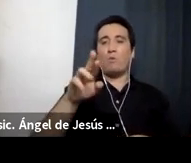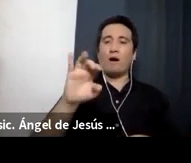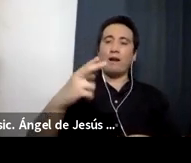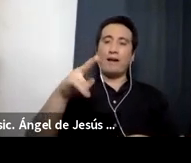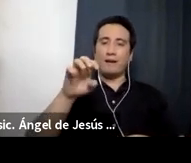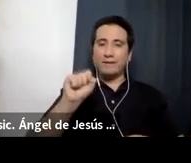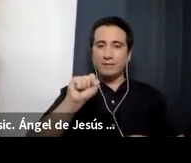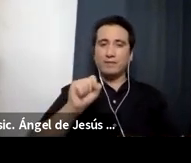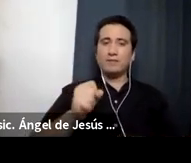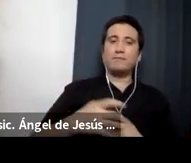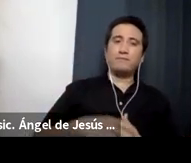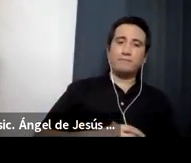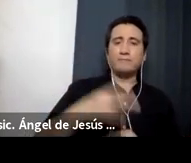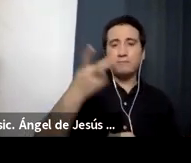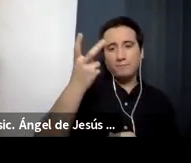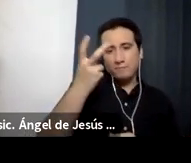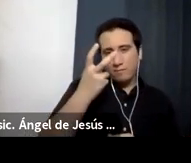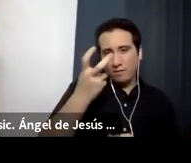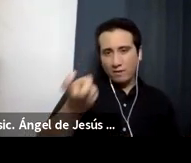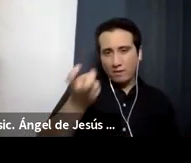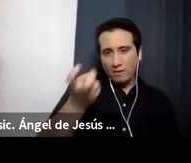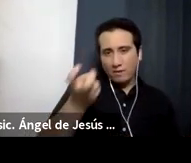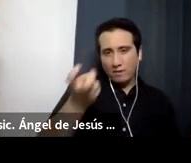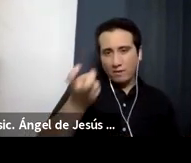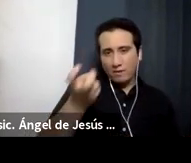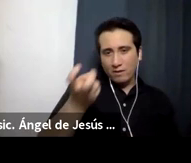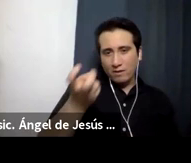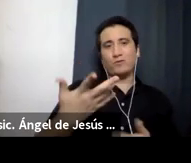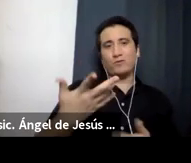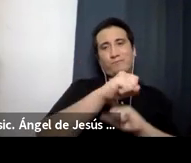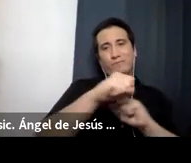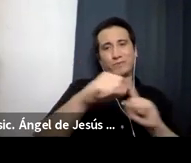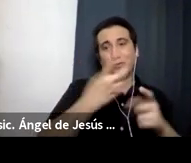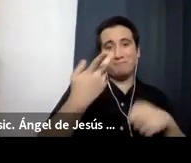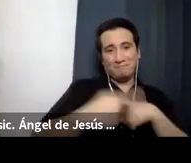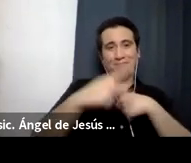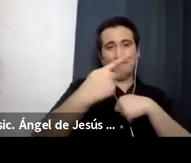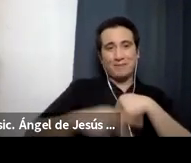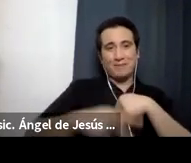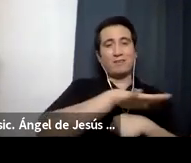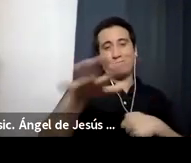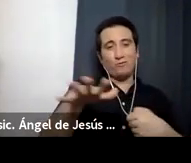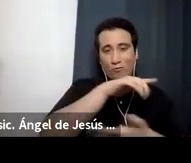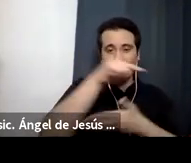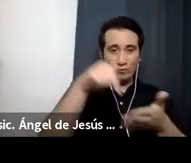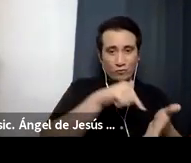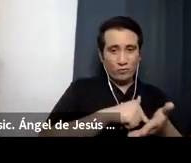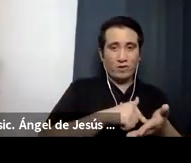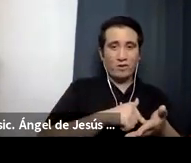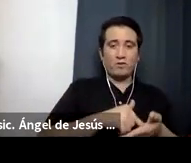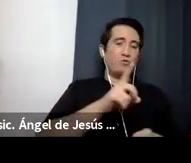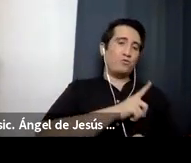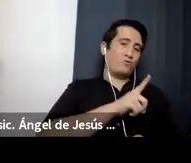eso definitivamente pues se vuelve una situación de riesgo, ¿no? En todos lados, ¿no? Esto no es algo de